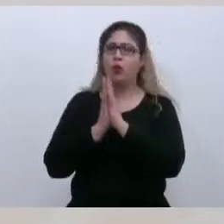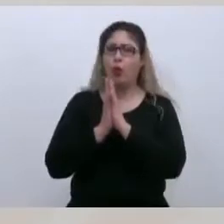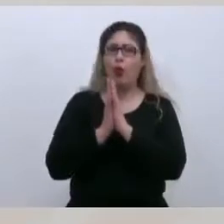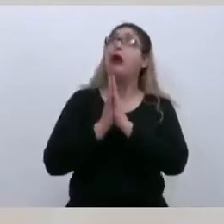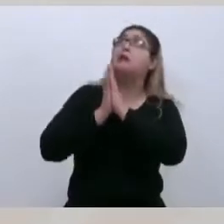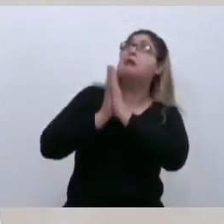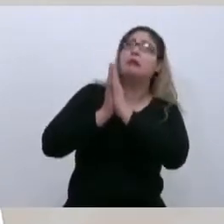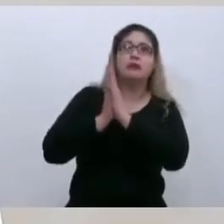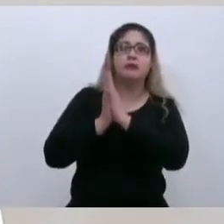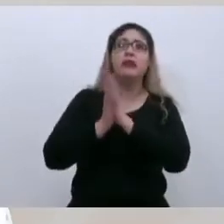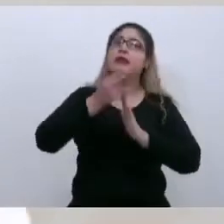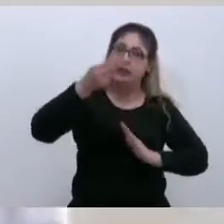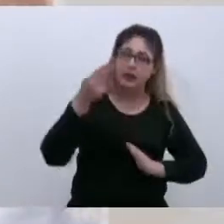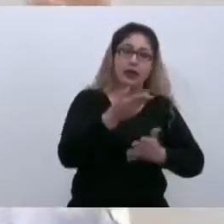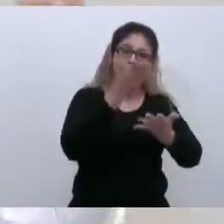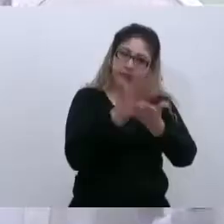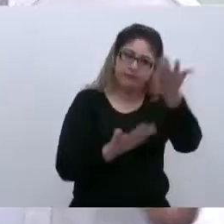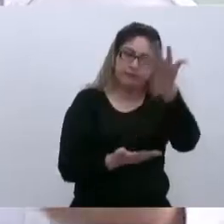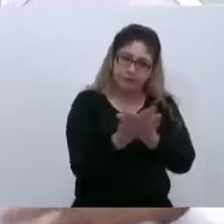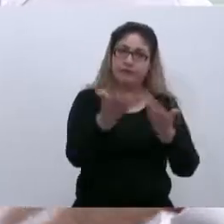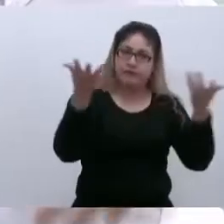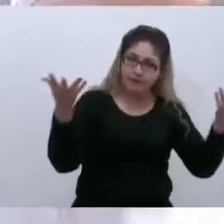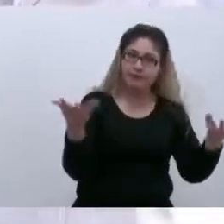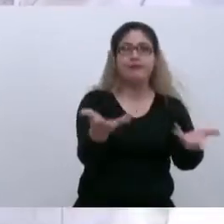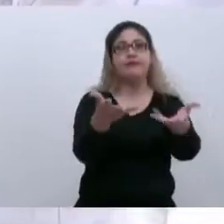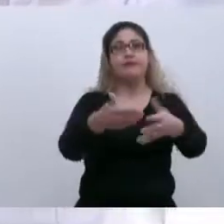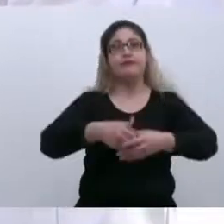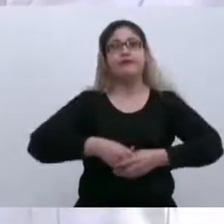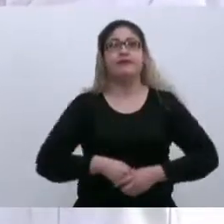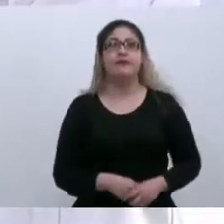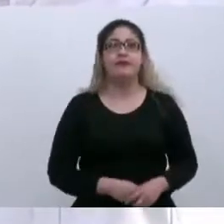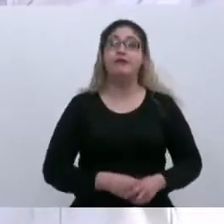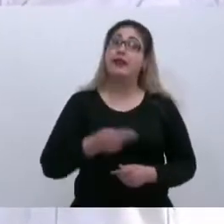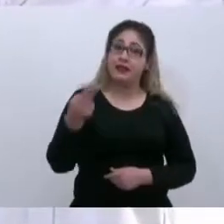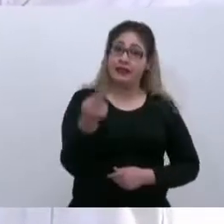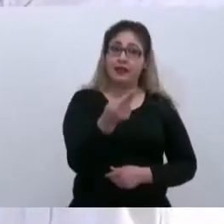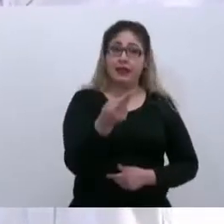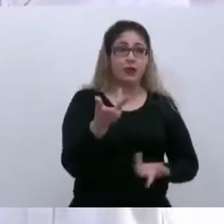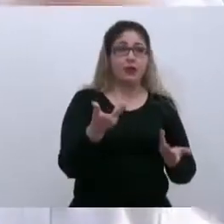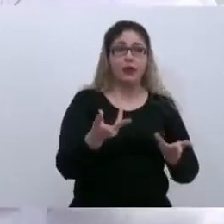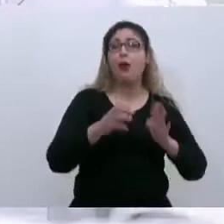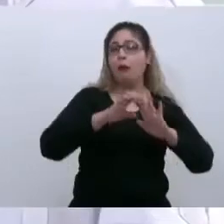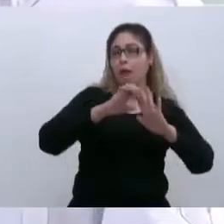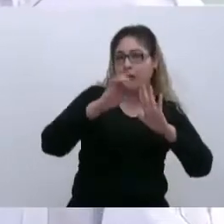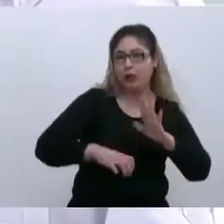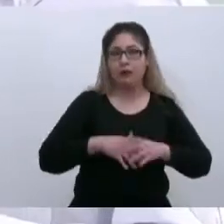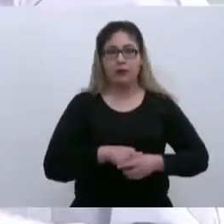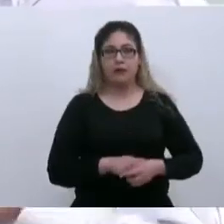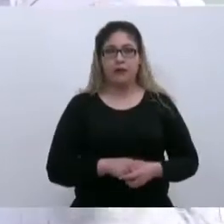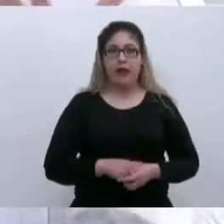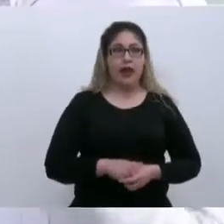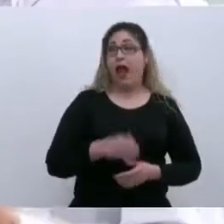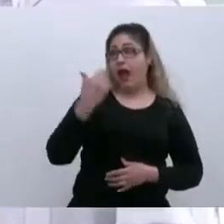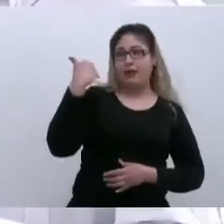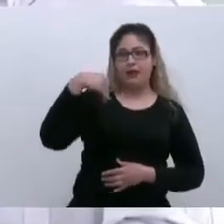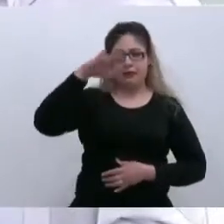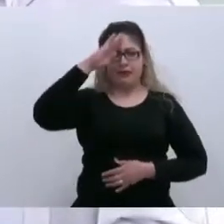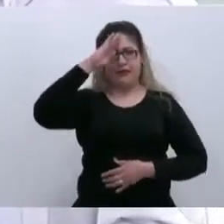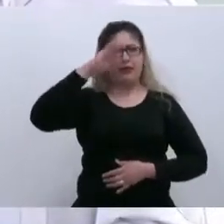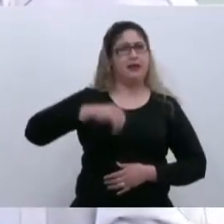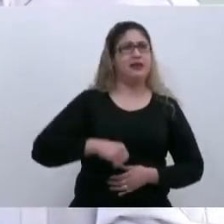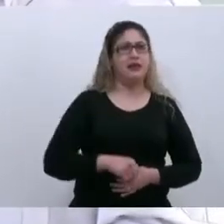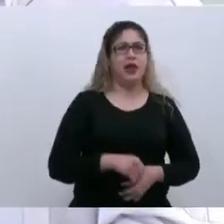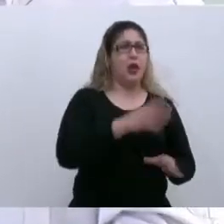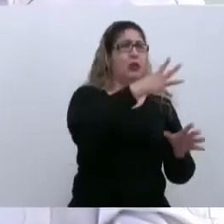muchas veces lo que se venía haciendo antes parecen cerros de burocracia, cerros de